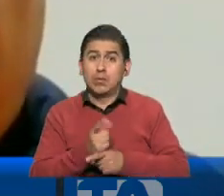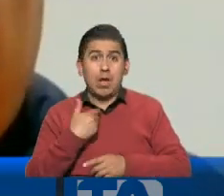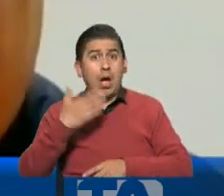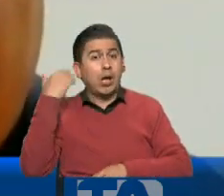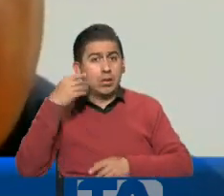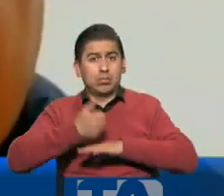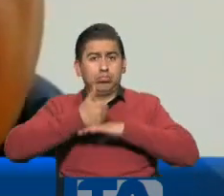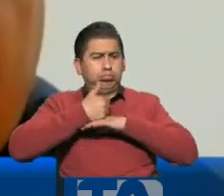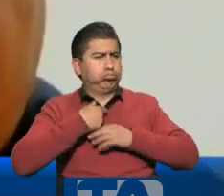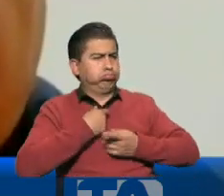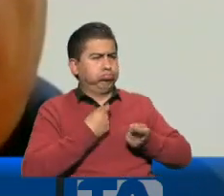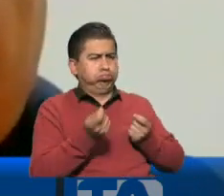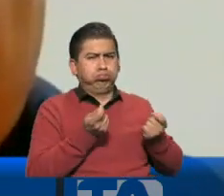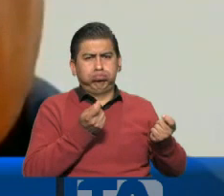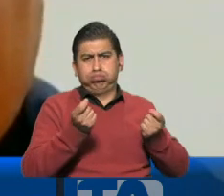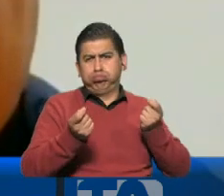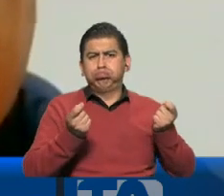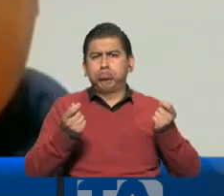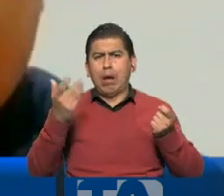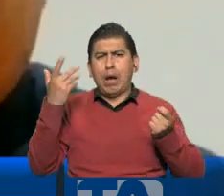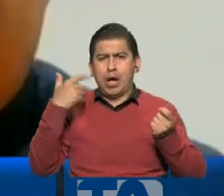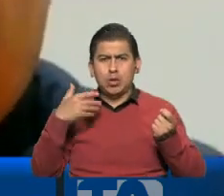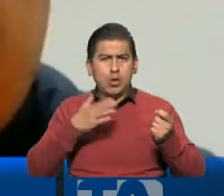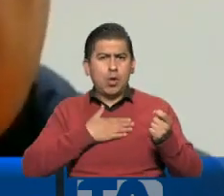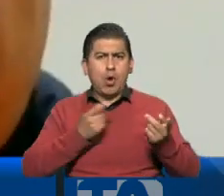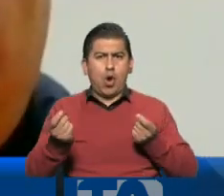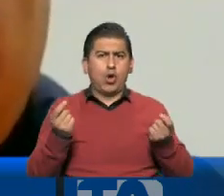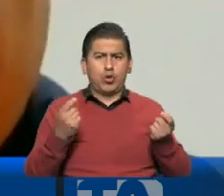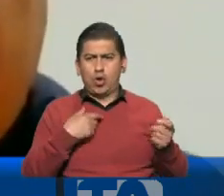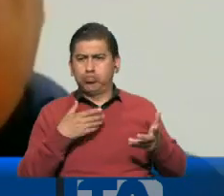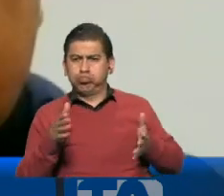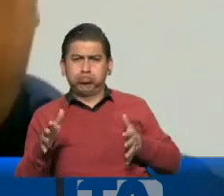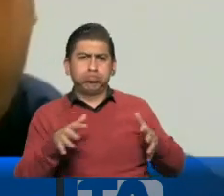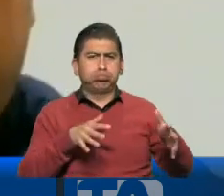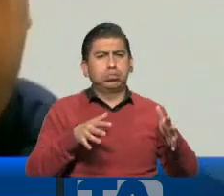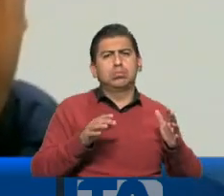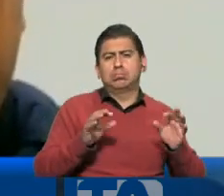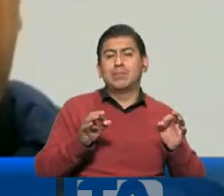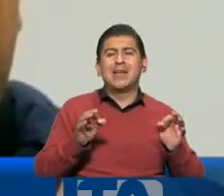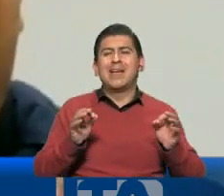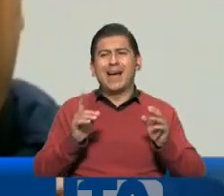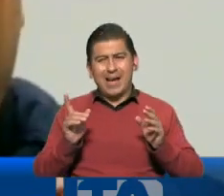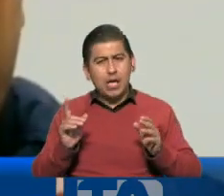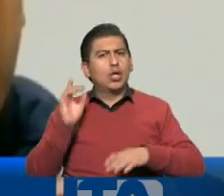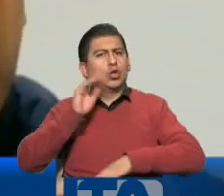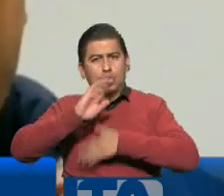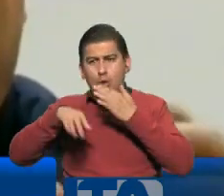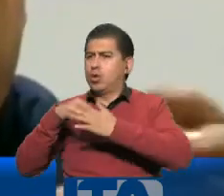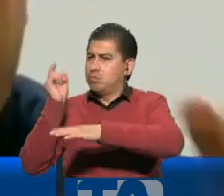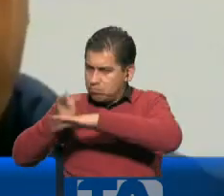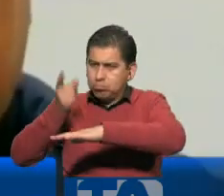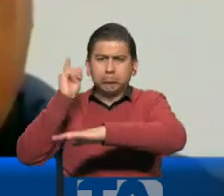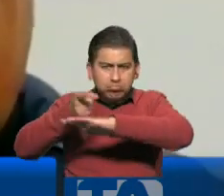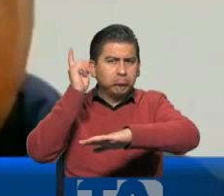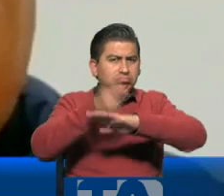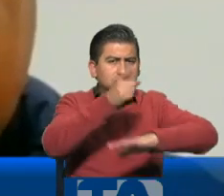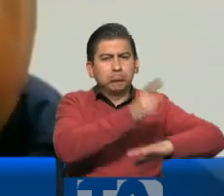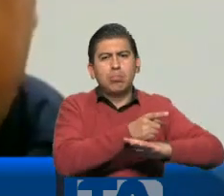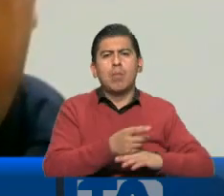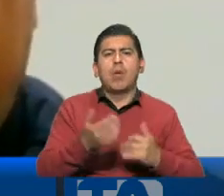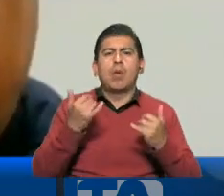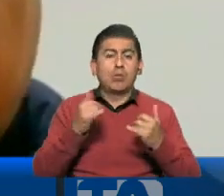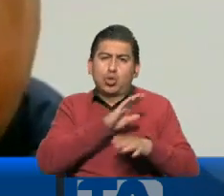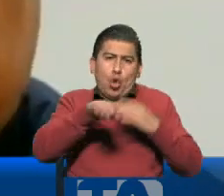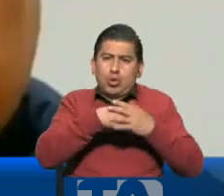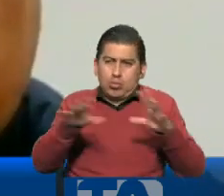Lo que teníamos nosotros de ventaja en estos meses que teníamos de estado de excepción es que podíamos centralizar todas las medidas a través del COE nacional.